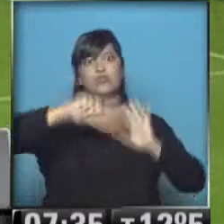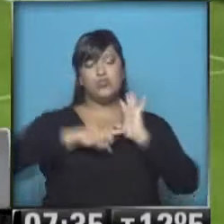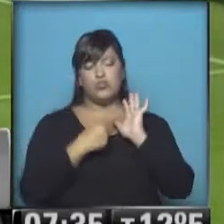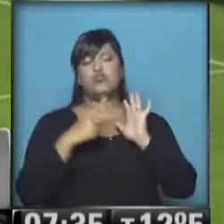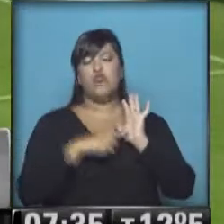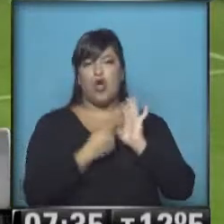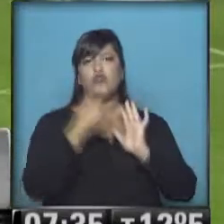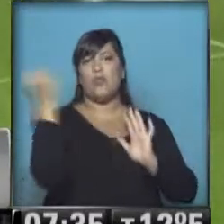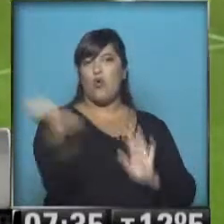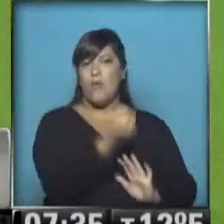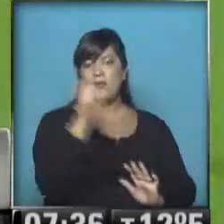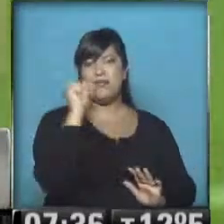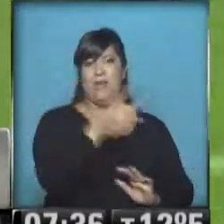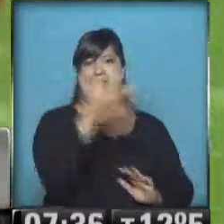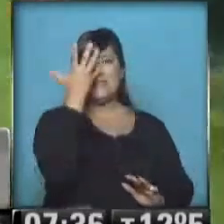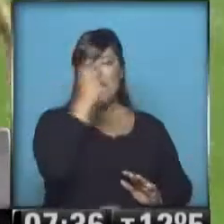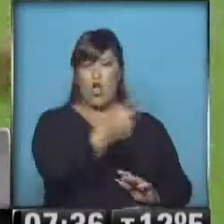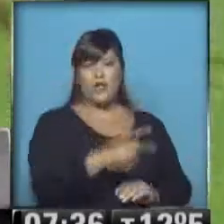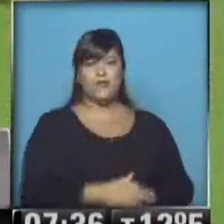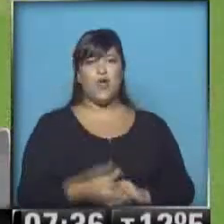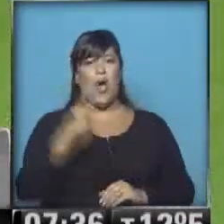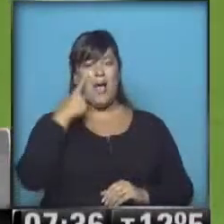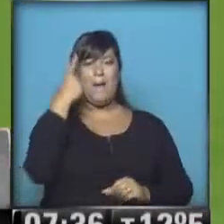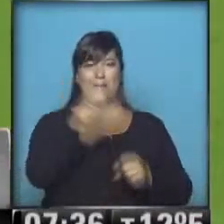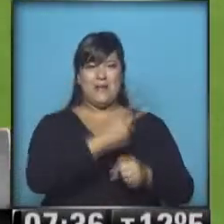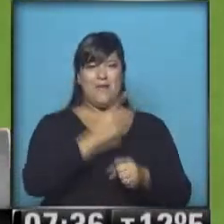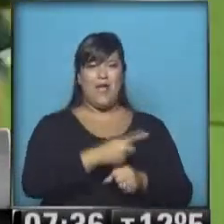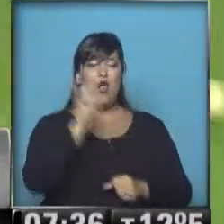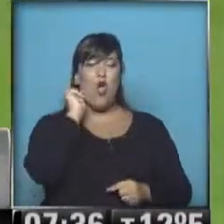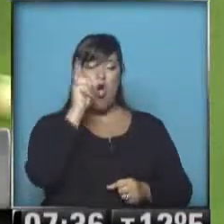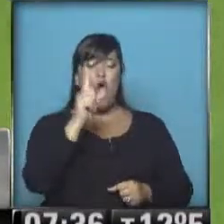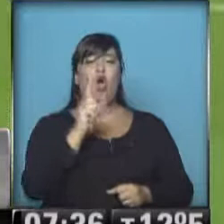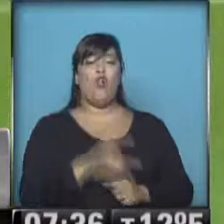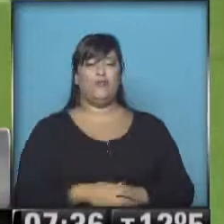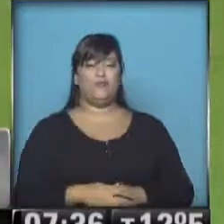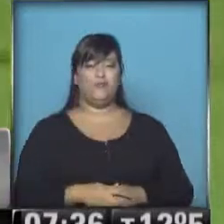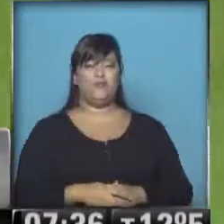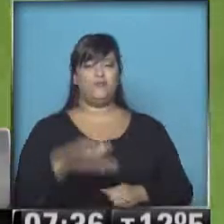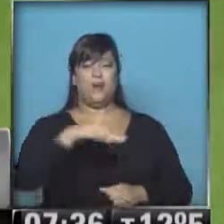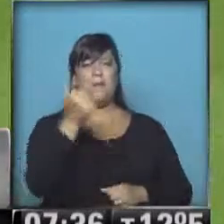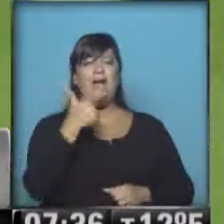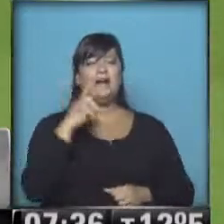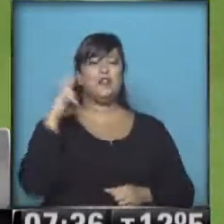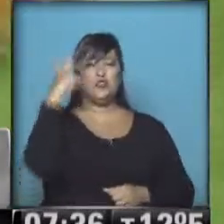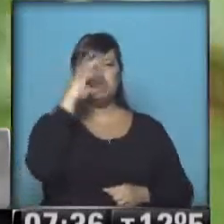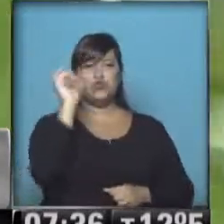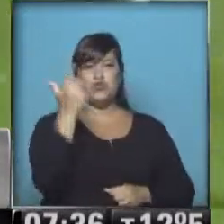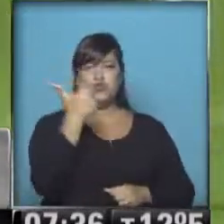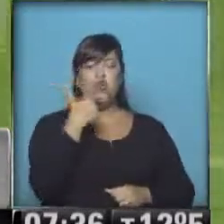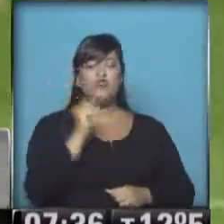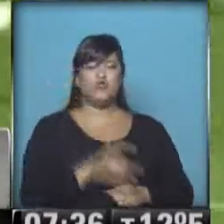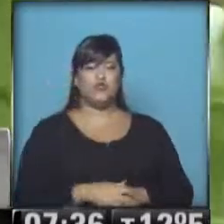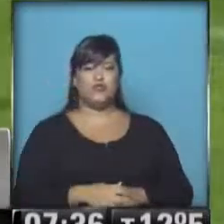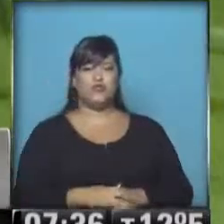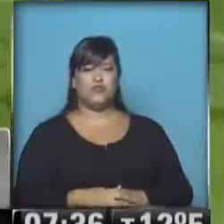importantes, porque teniendo en cuenta, ahí estaba el primero, el centro y la arremetida, Mauro Matos, el goleador de Castelli.